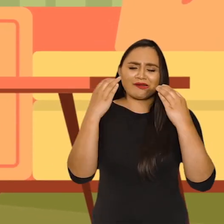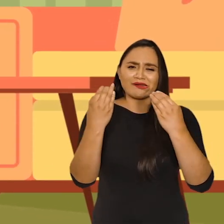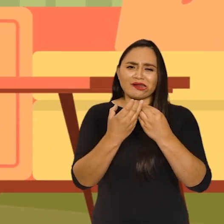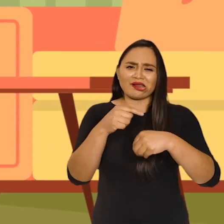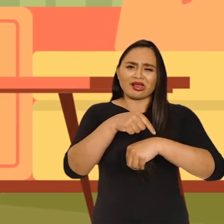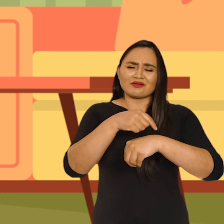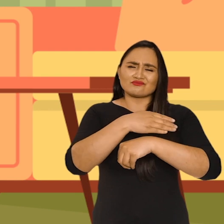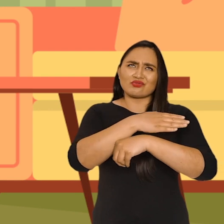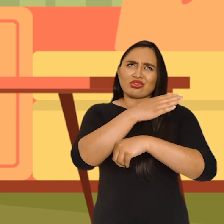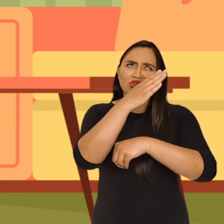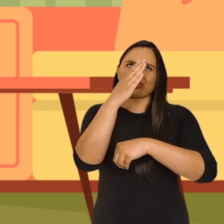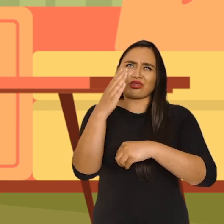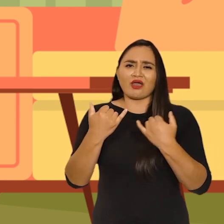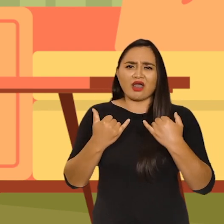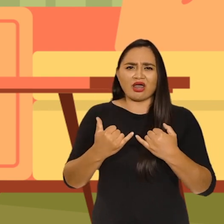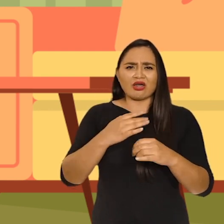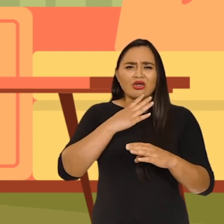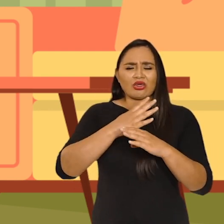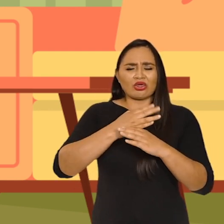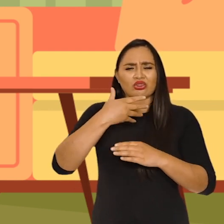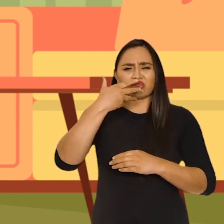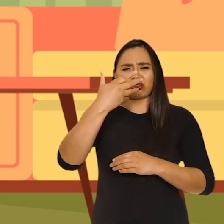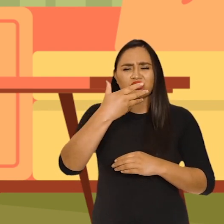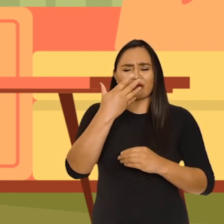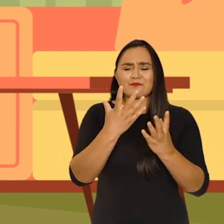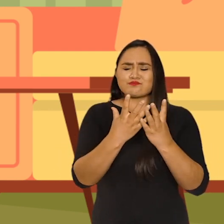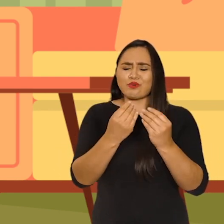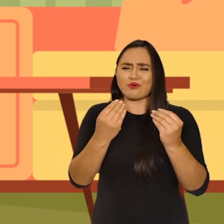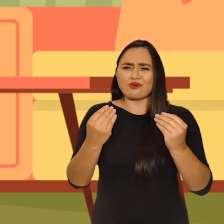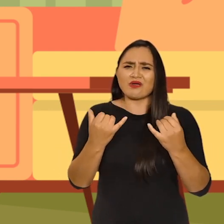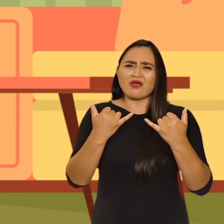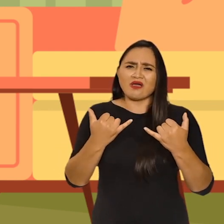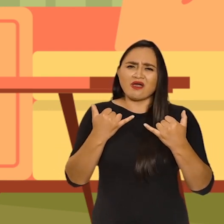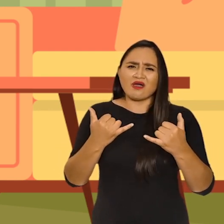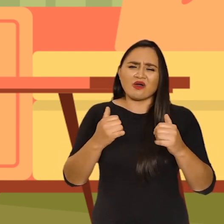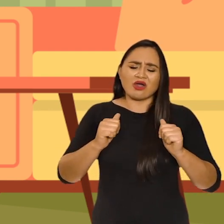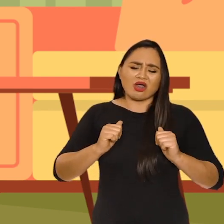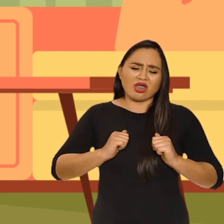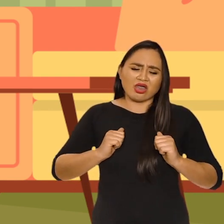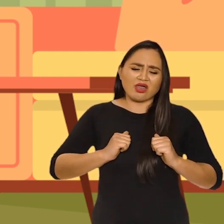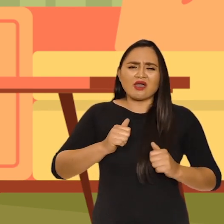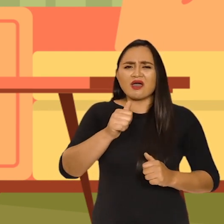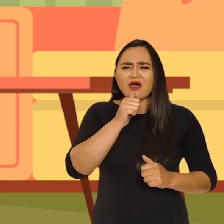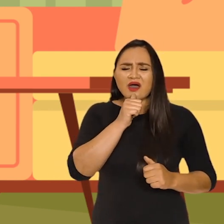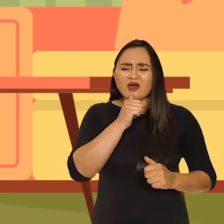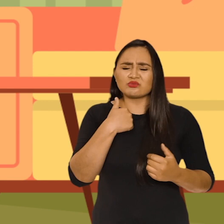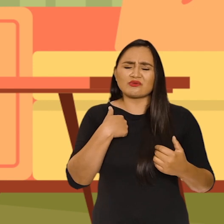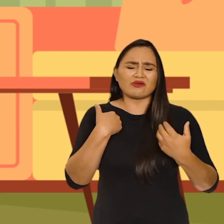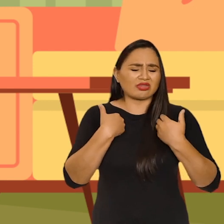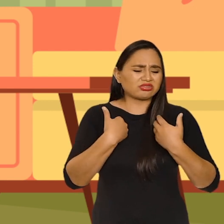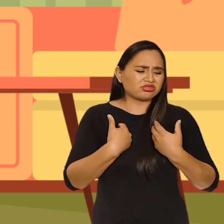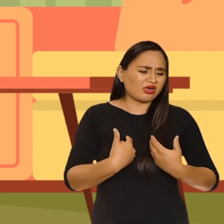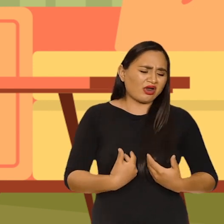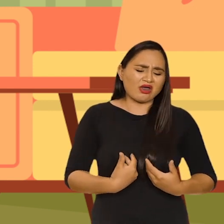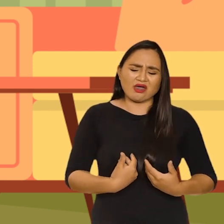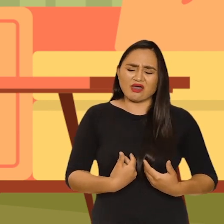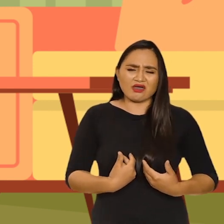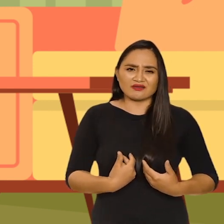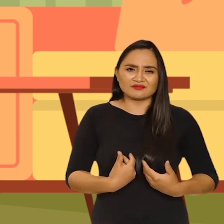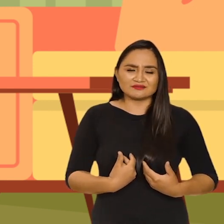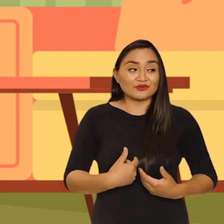clase tan larga. Hoy sí hablé muchísimo. Necesito tomar un poco de agua. Estoy tan